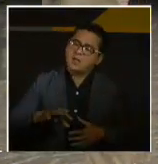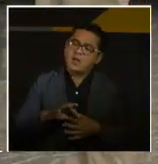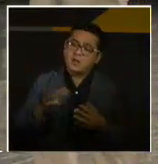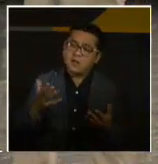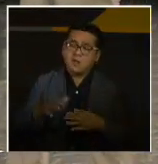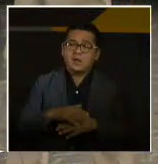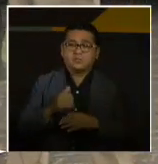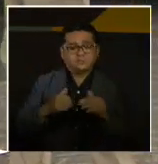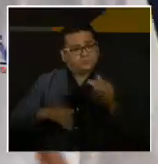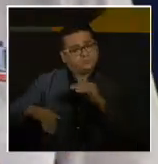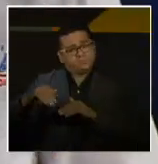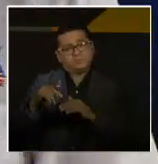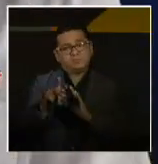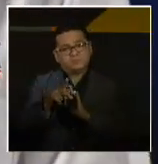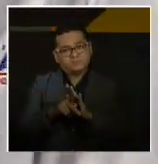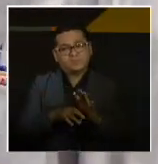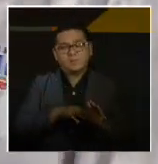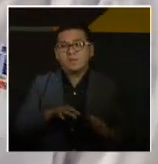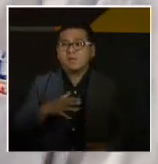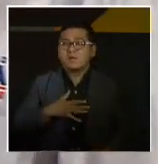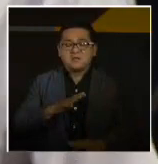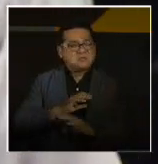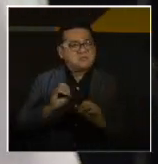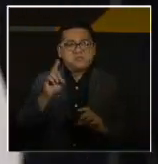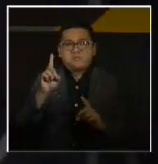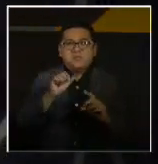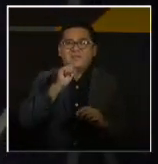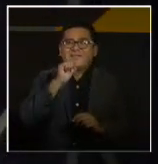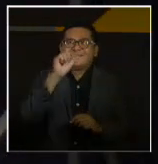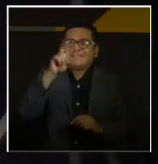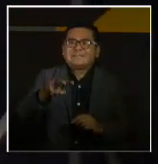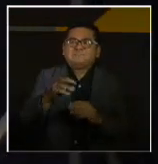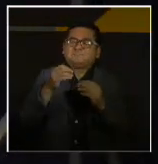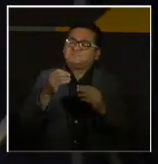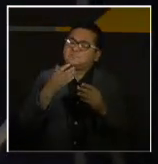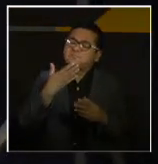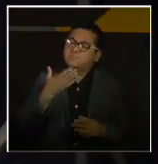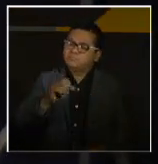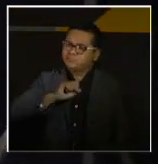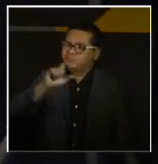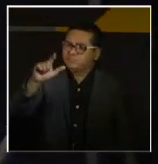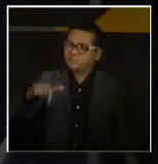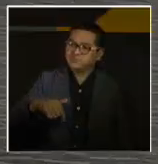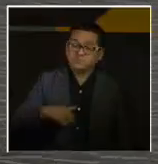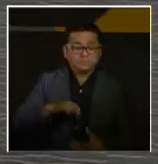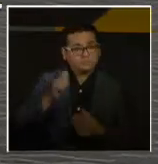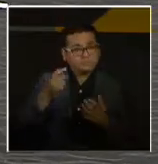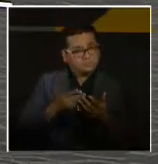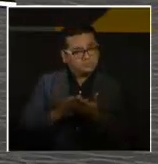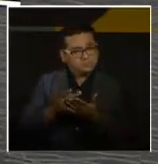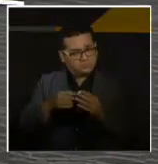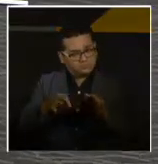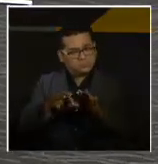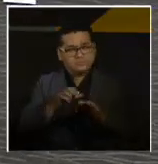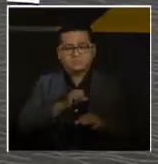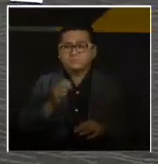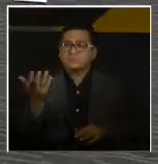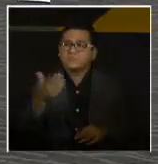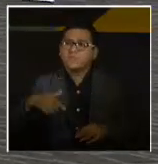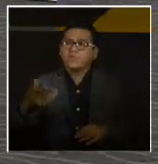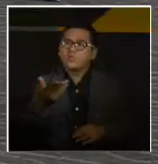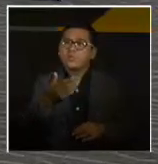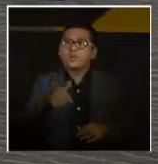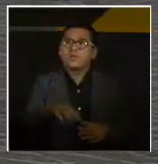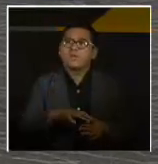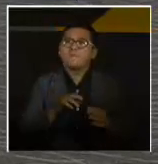es que se está avanzando en este programa, que a mí no me queda ninguna duda que va a ser muy, pero muy exitoso. Pero hay otro programa muy importante que están haciendo